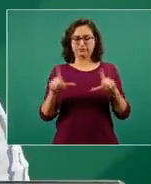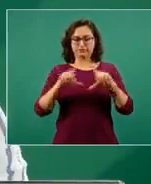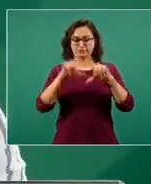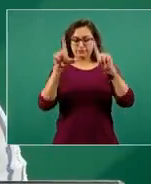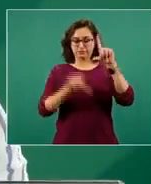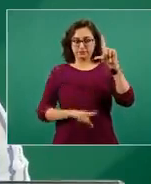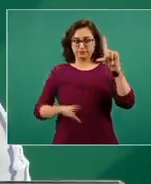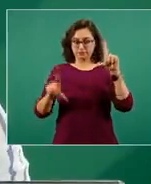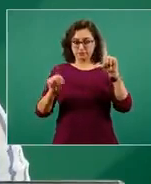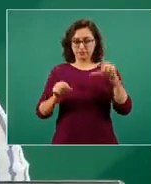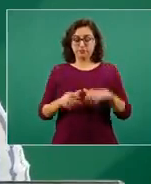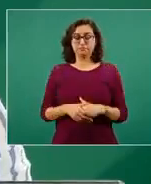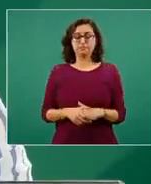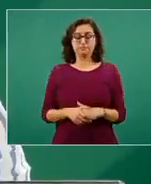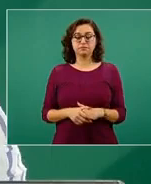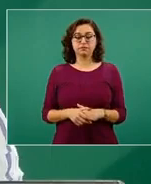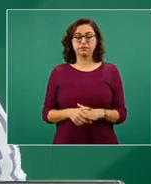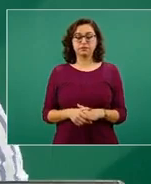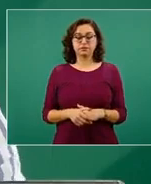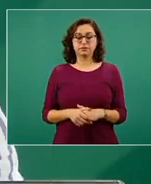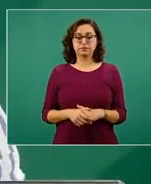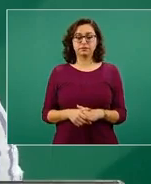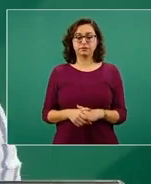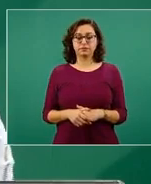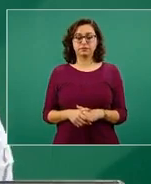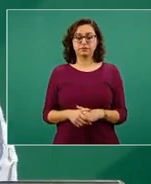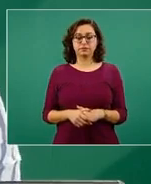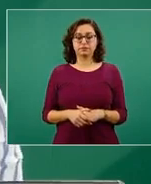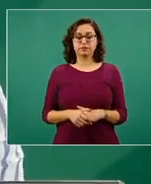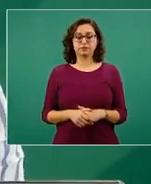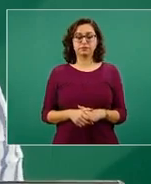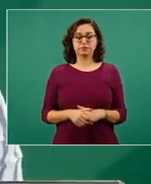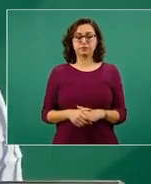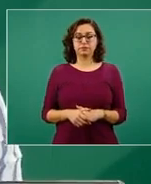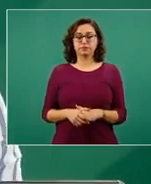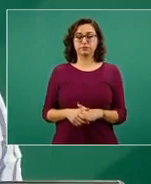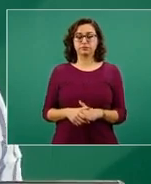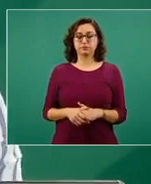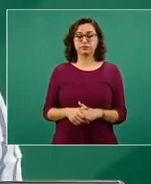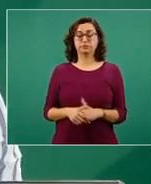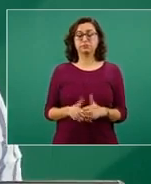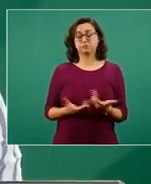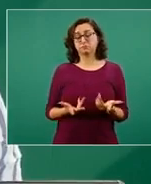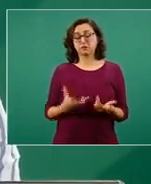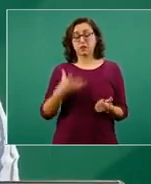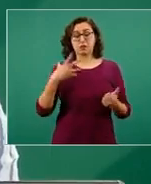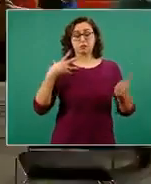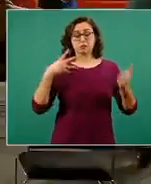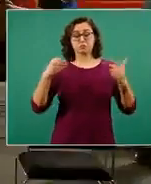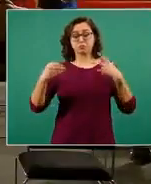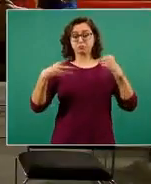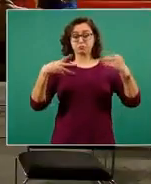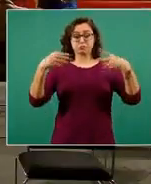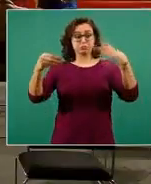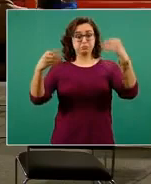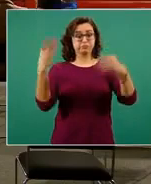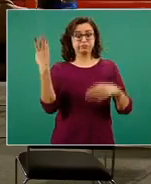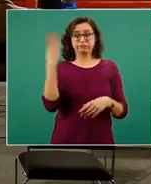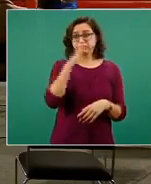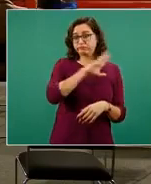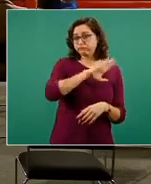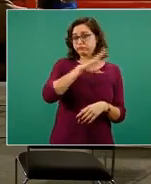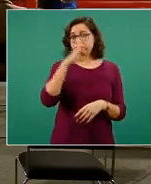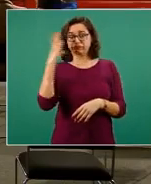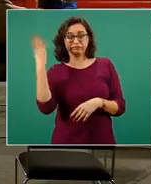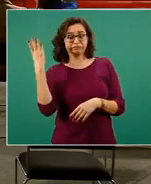nacional. Efectivamente, la variabilidad de esta epidemia es muy impresionante.